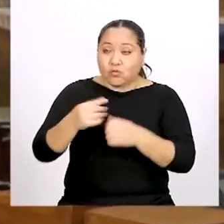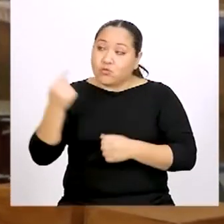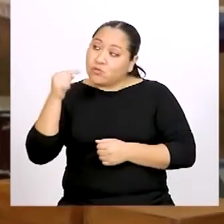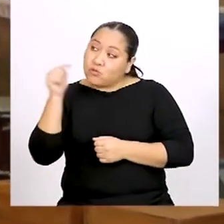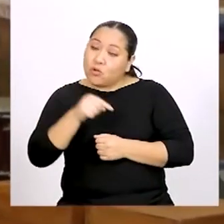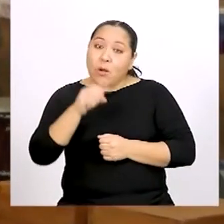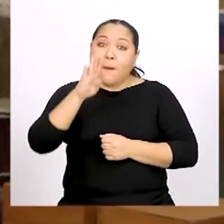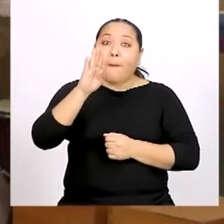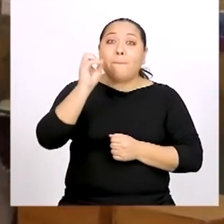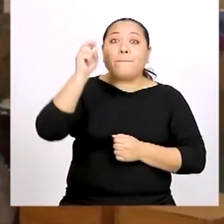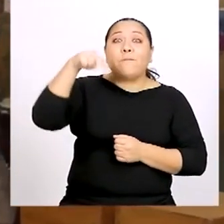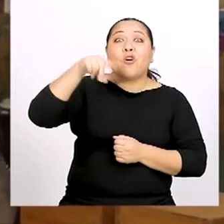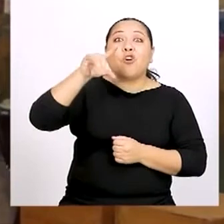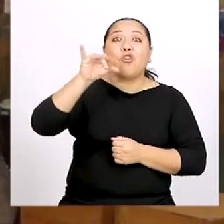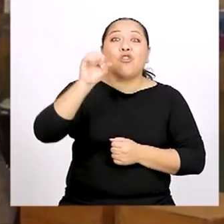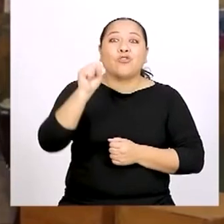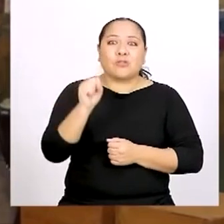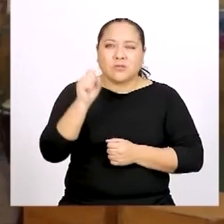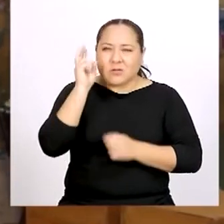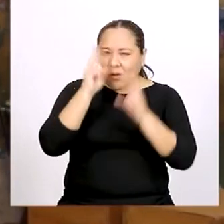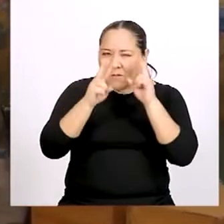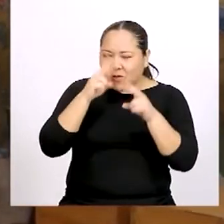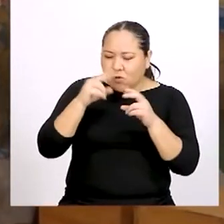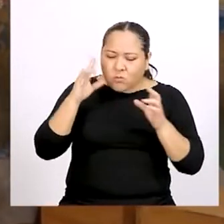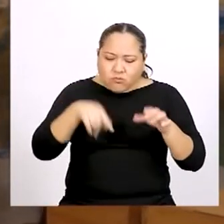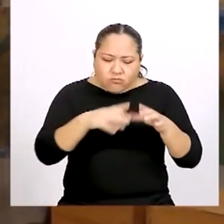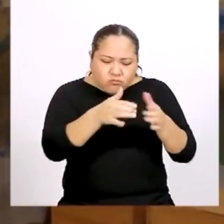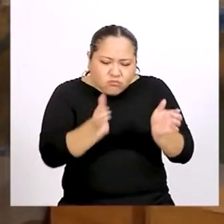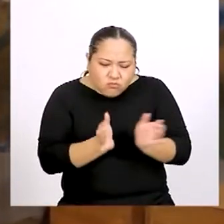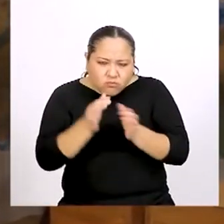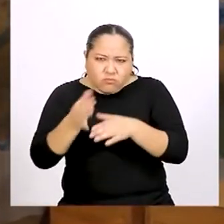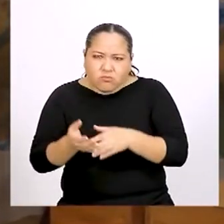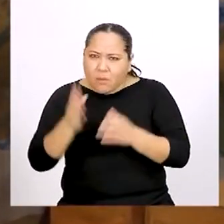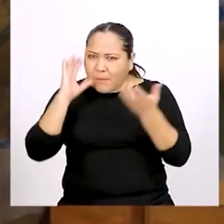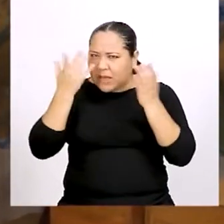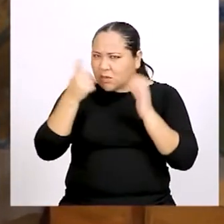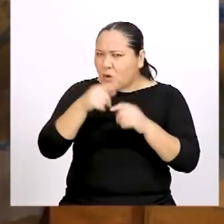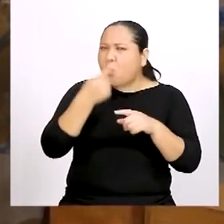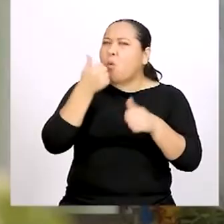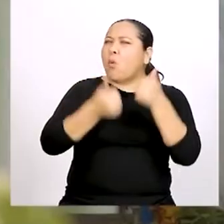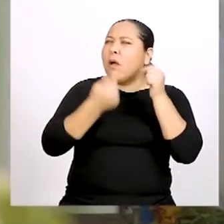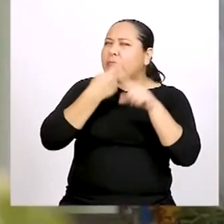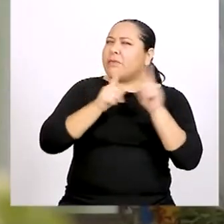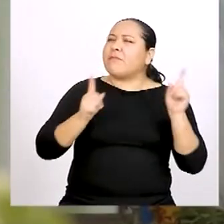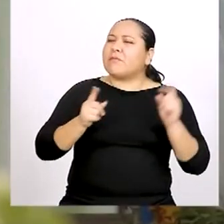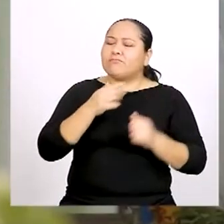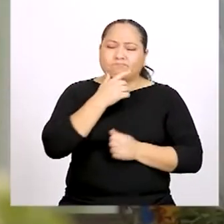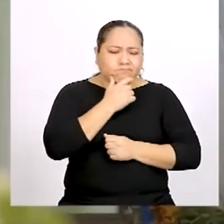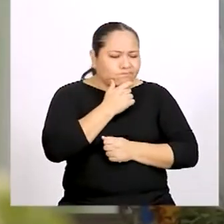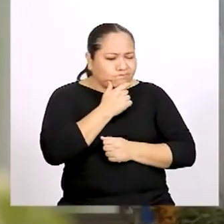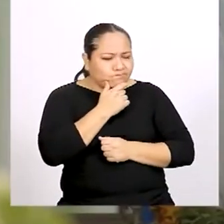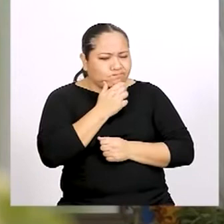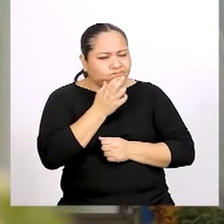tambores. Mira, aquí tengo unos bongos. ¿Te has dado cuenta en qué se parecen y en qué son diferentes?